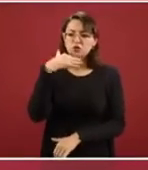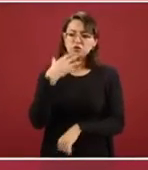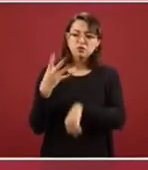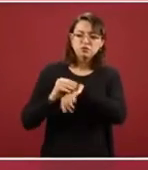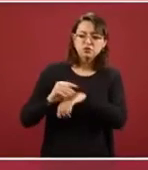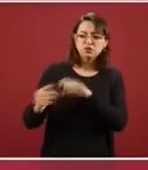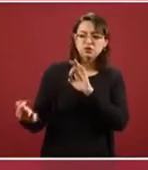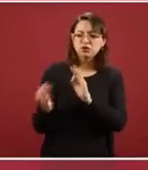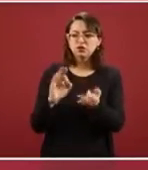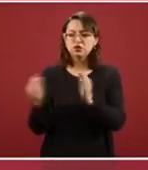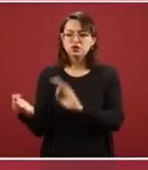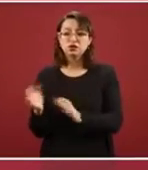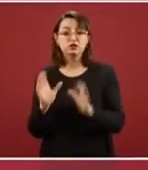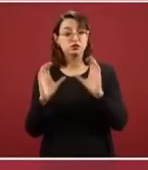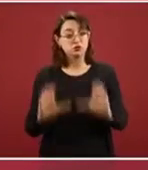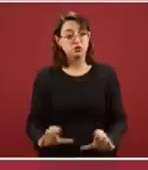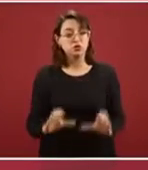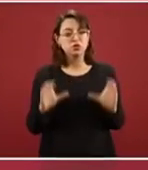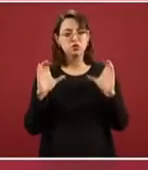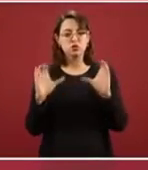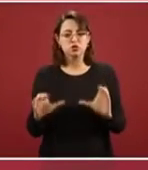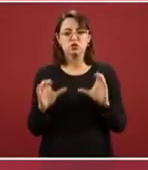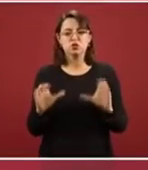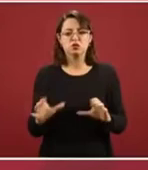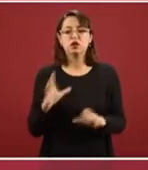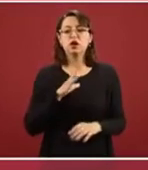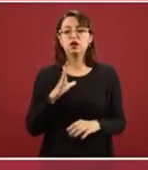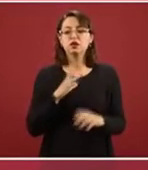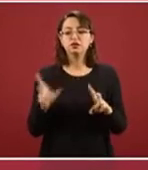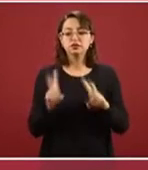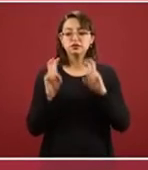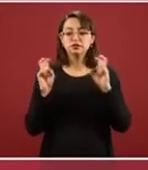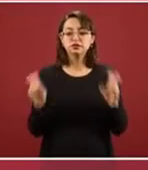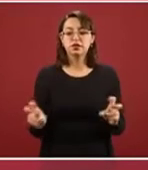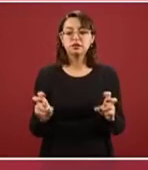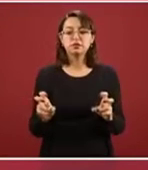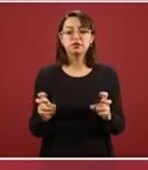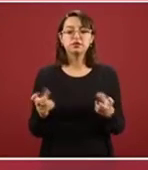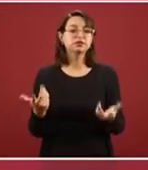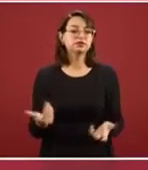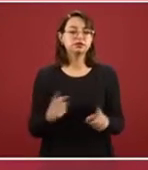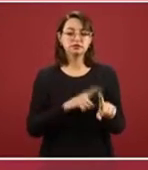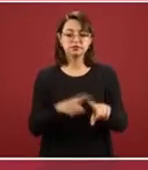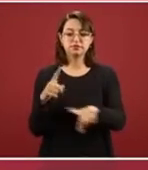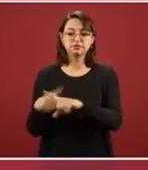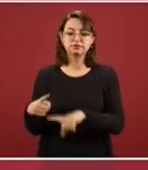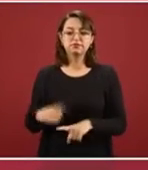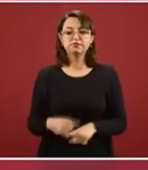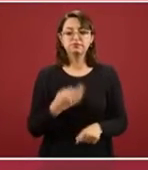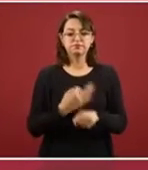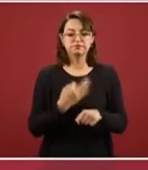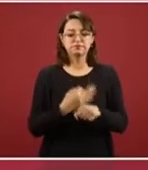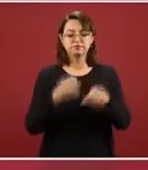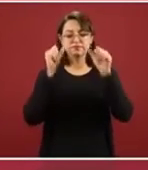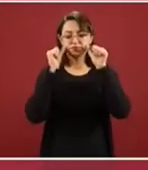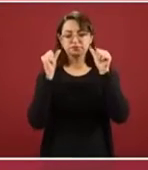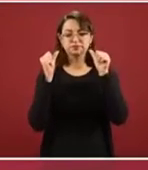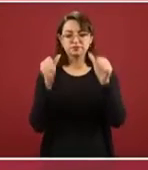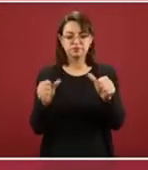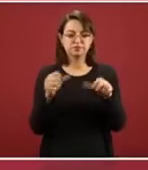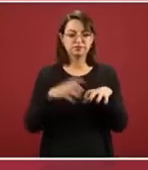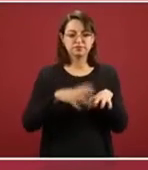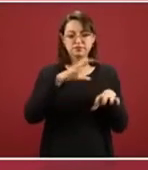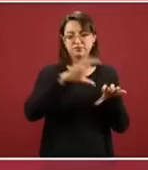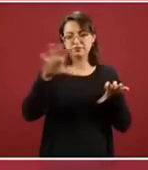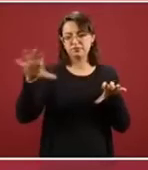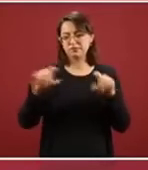Hay temas o asuntos que se están atendiendo en este aspecto, en distintas partes